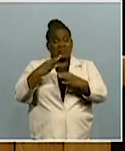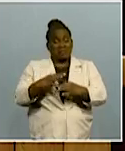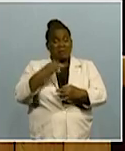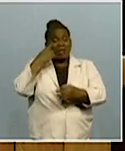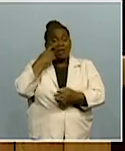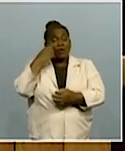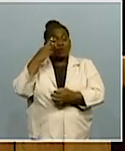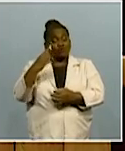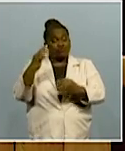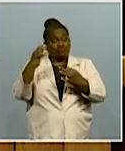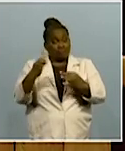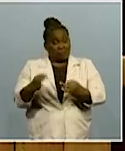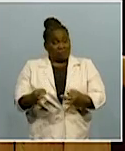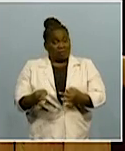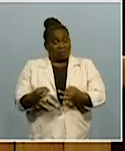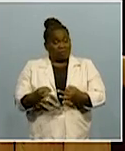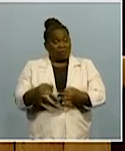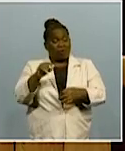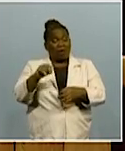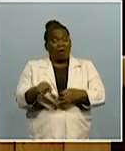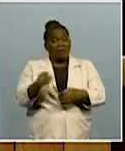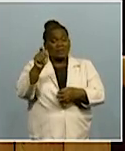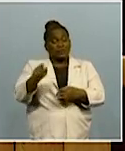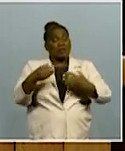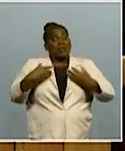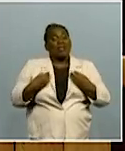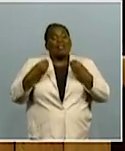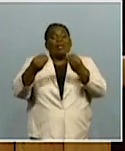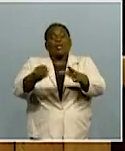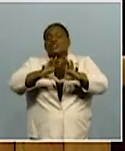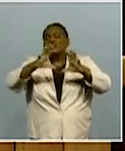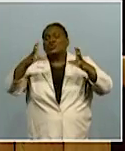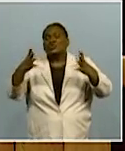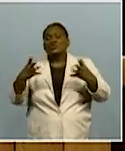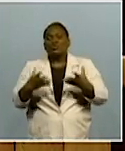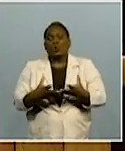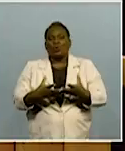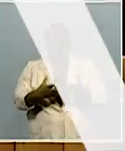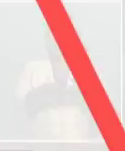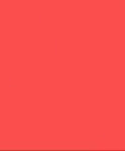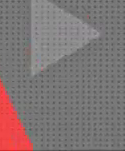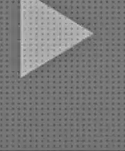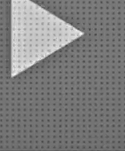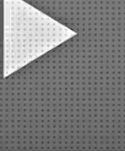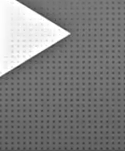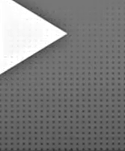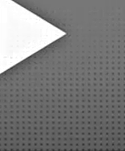reconocimiento oportuno y sentido a quienes lo dan todo por el destino colectivo.